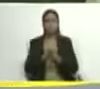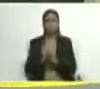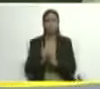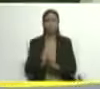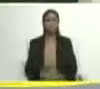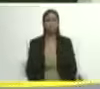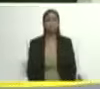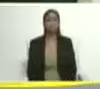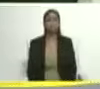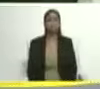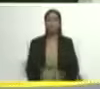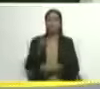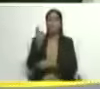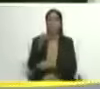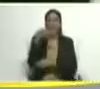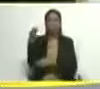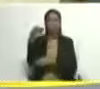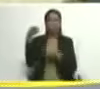con banderas de lucha.